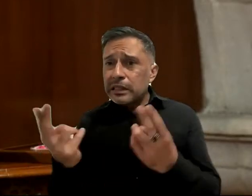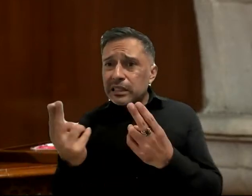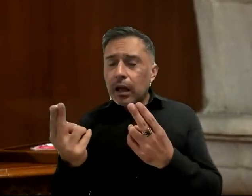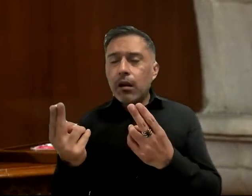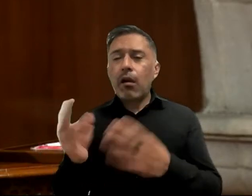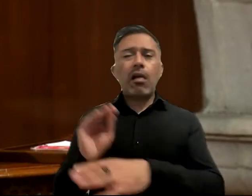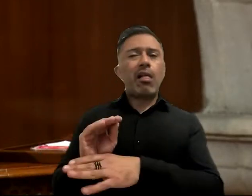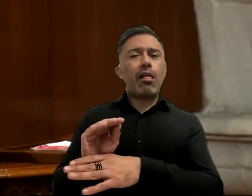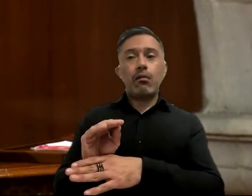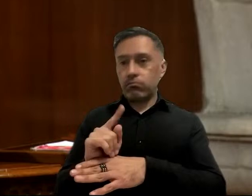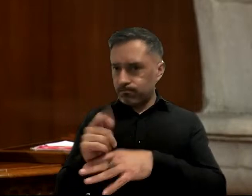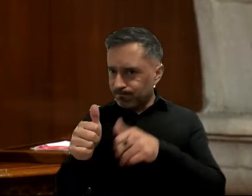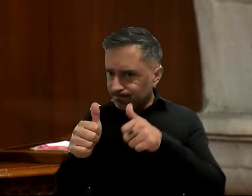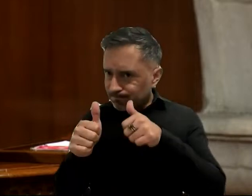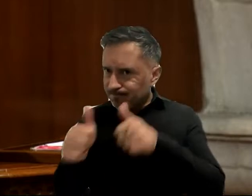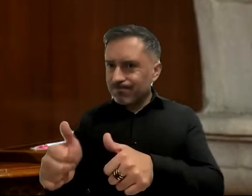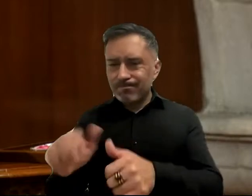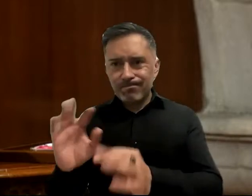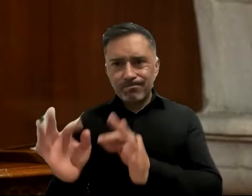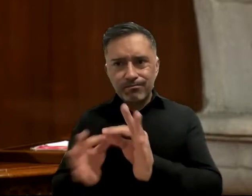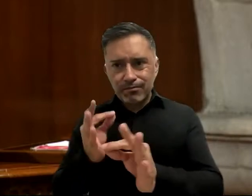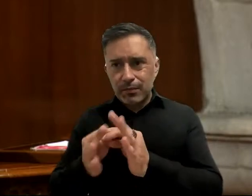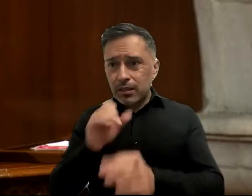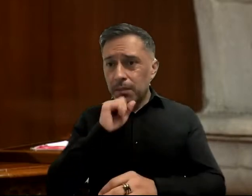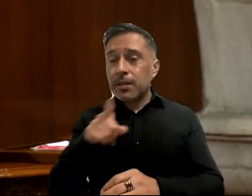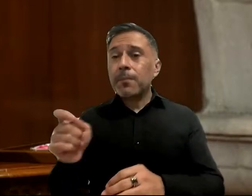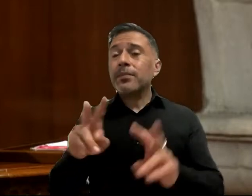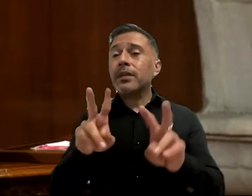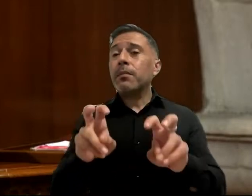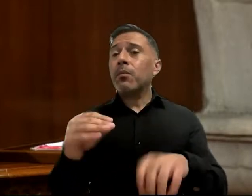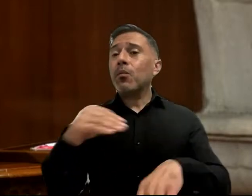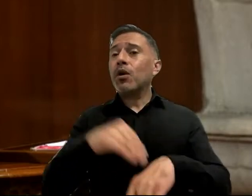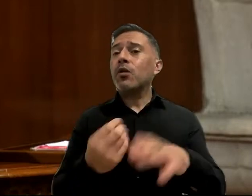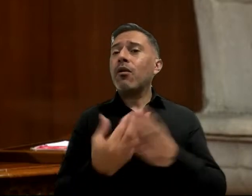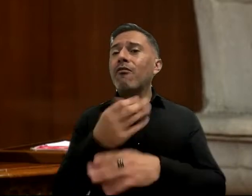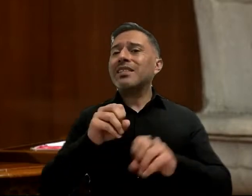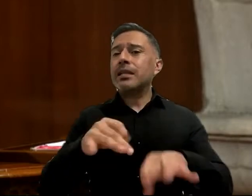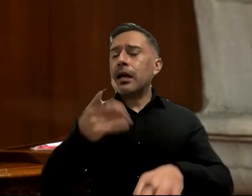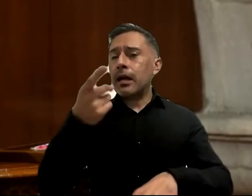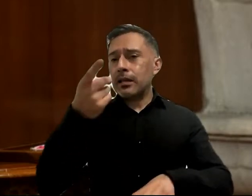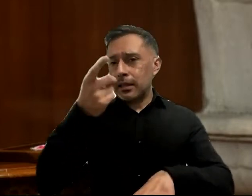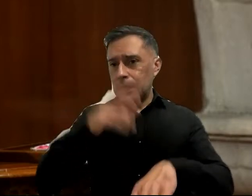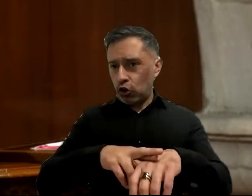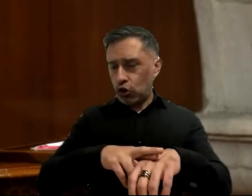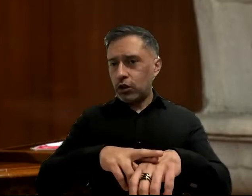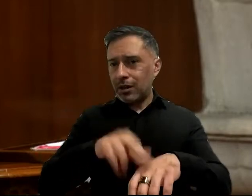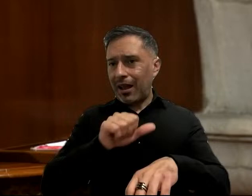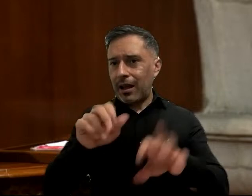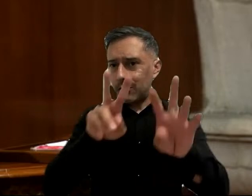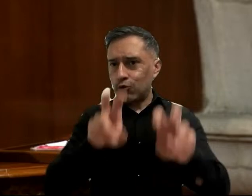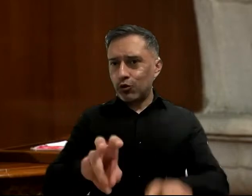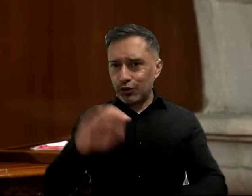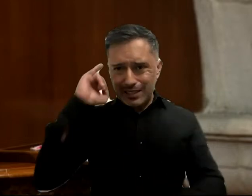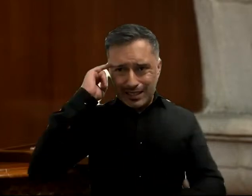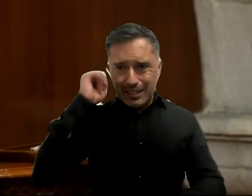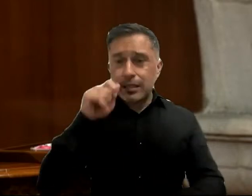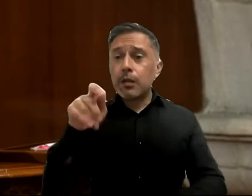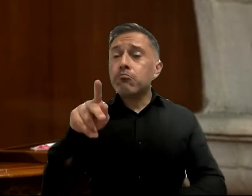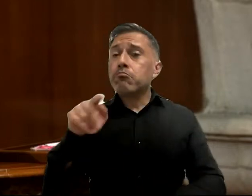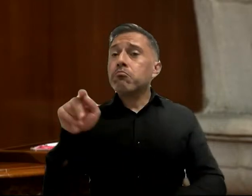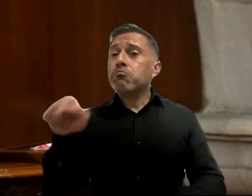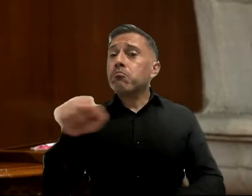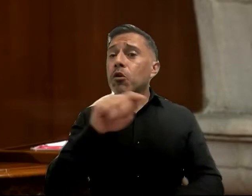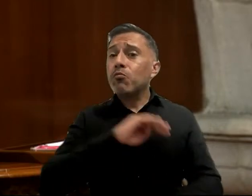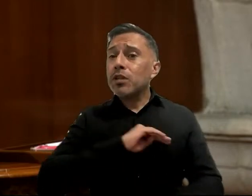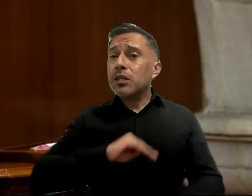un presupuesto y autonomía a las direcciones de asuntos indígenas, los municipios pueden convertirse en verdaderos aliados del desarrollo